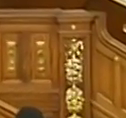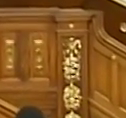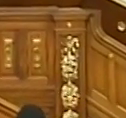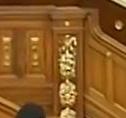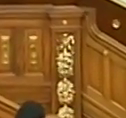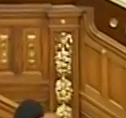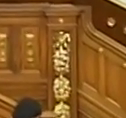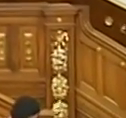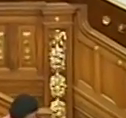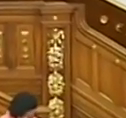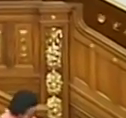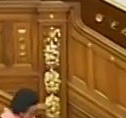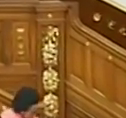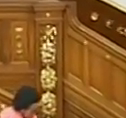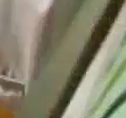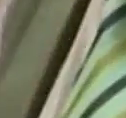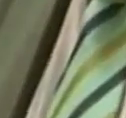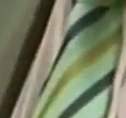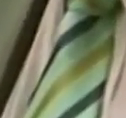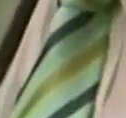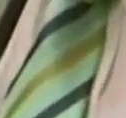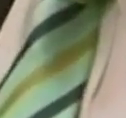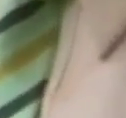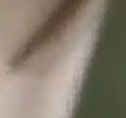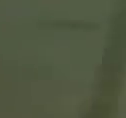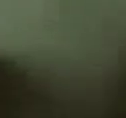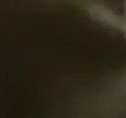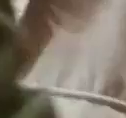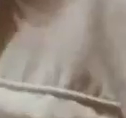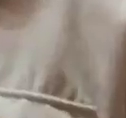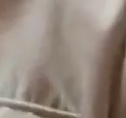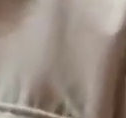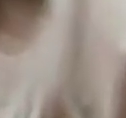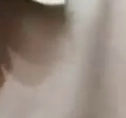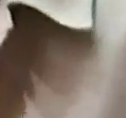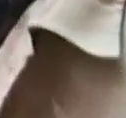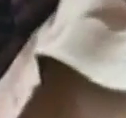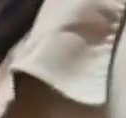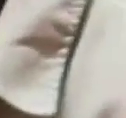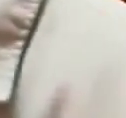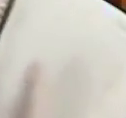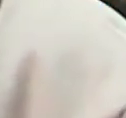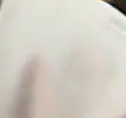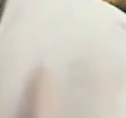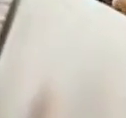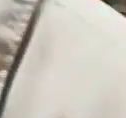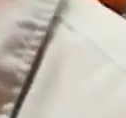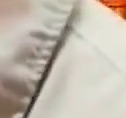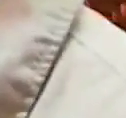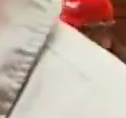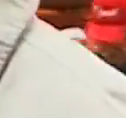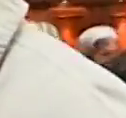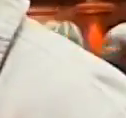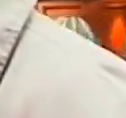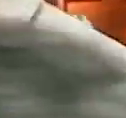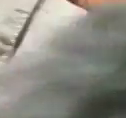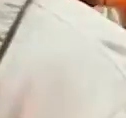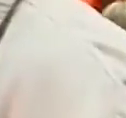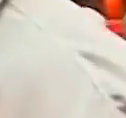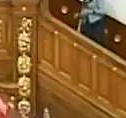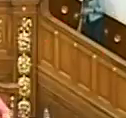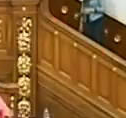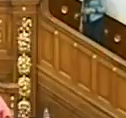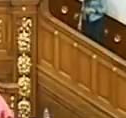Carmen Osorio, ha culminado la sesión número 30 de la tarde de hoy por parte de la presidenta de la Asamblea